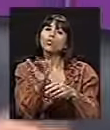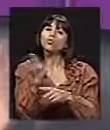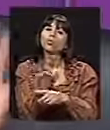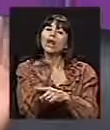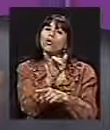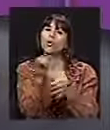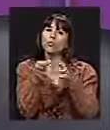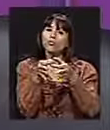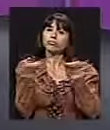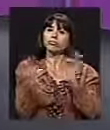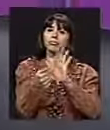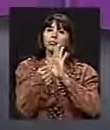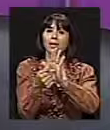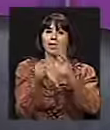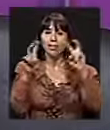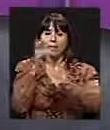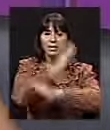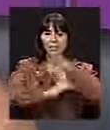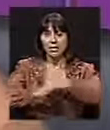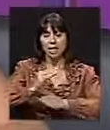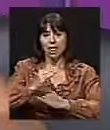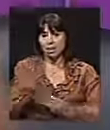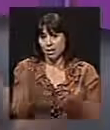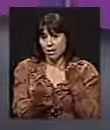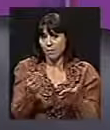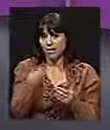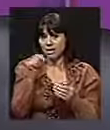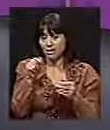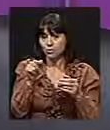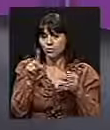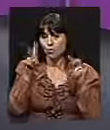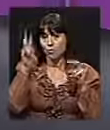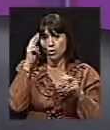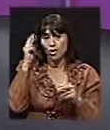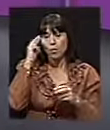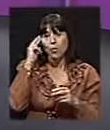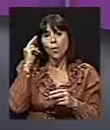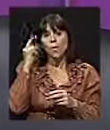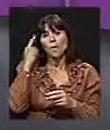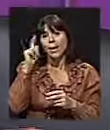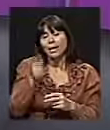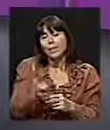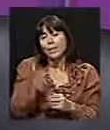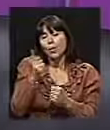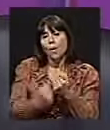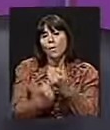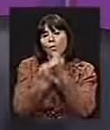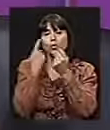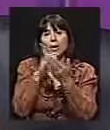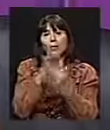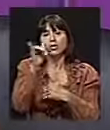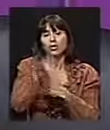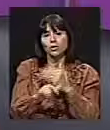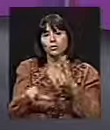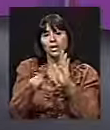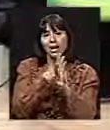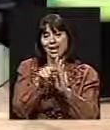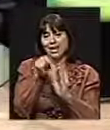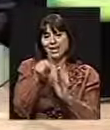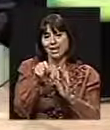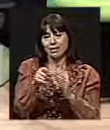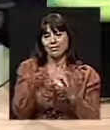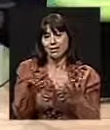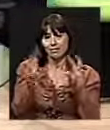discapacidad. De repente ese ha sido uno de los motivos para que haya poco apoyo de los proyectos de ley que benefician a esta población en la Asamblea Legislativa. La